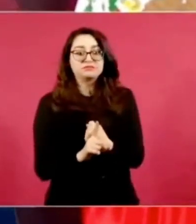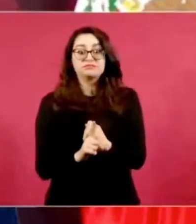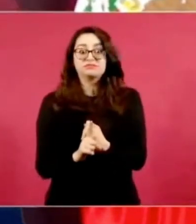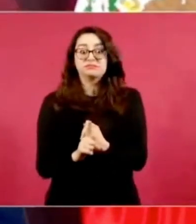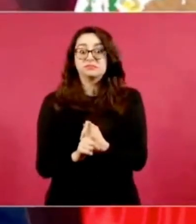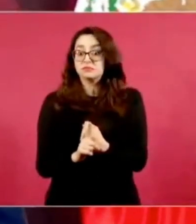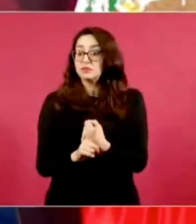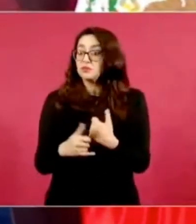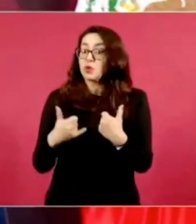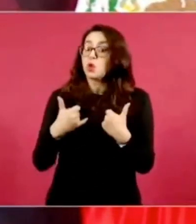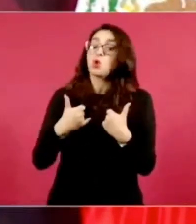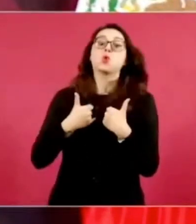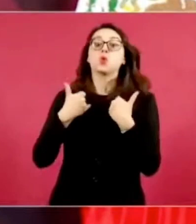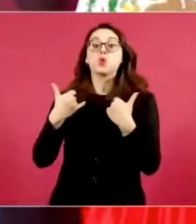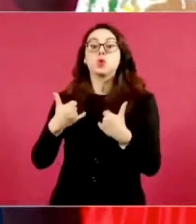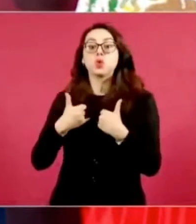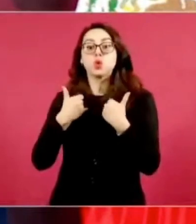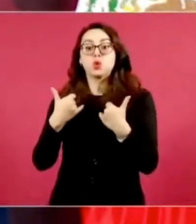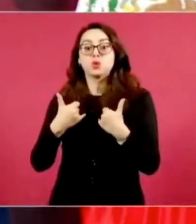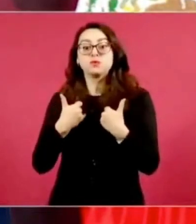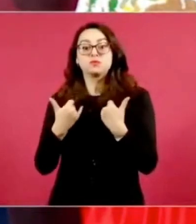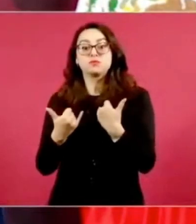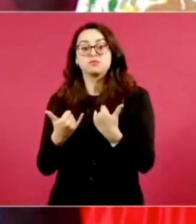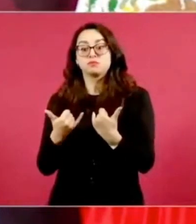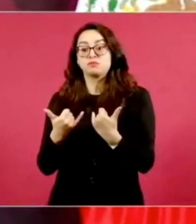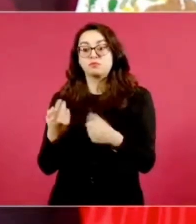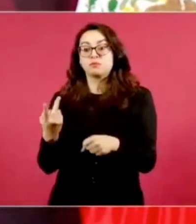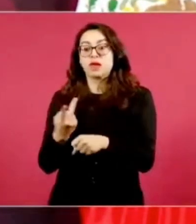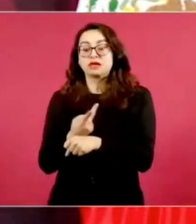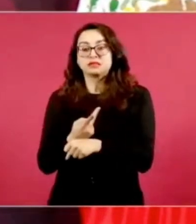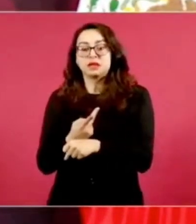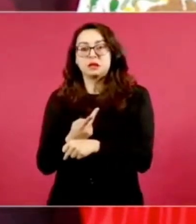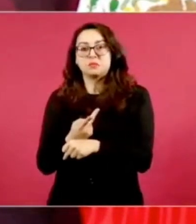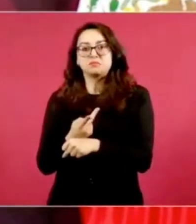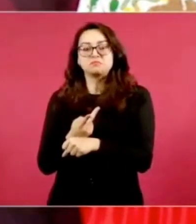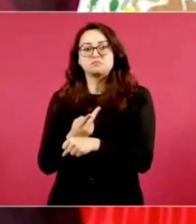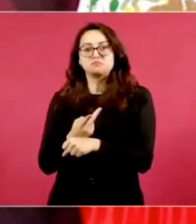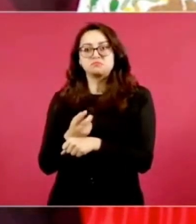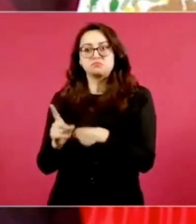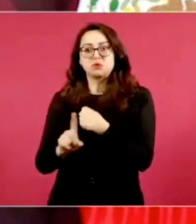otras cosas, por la desintegración de las familias.